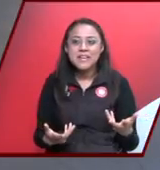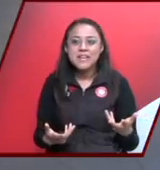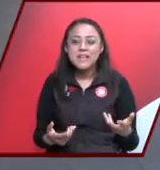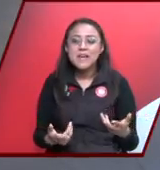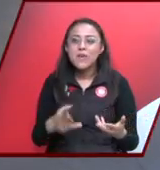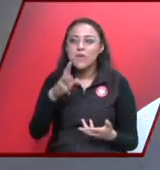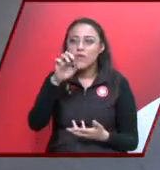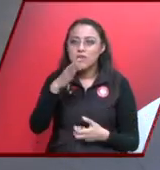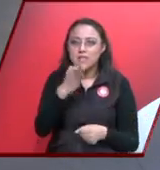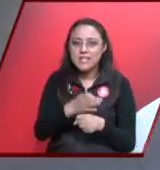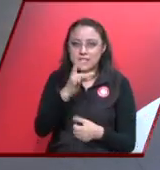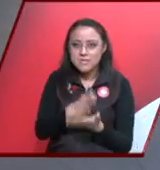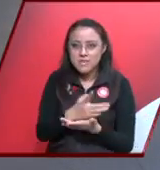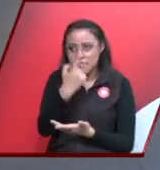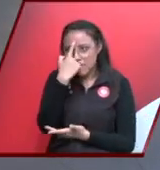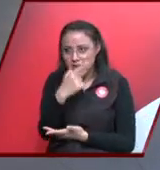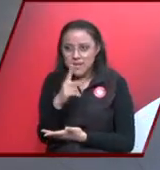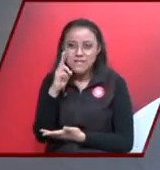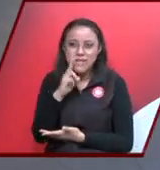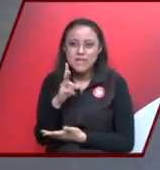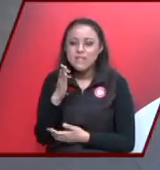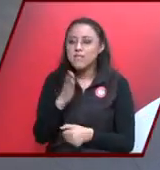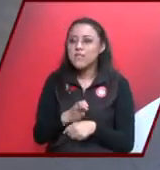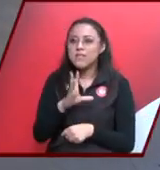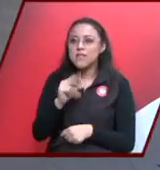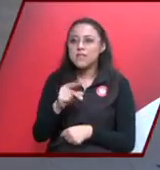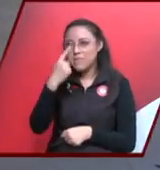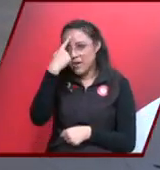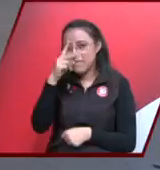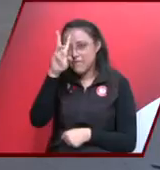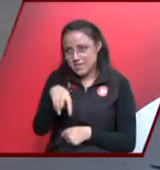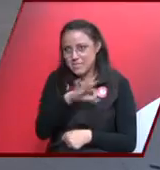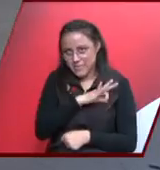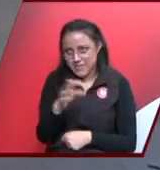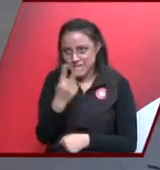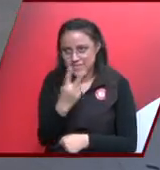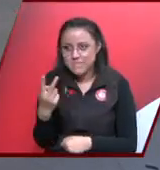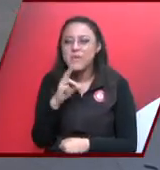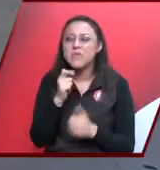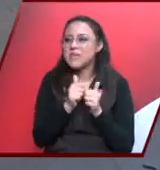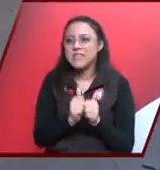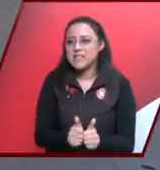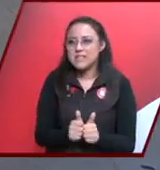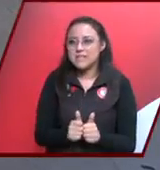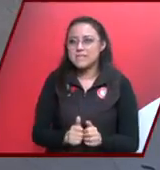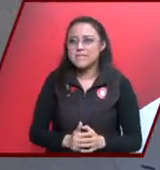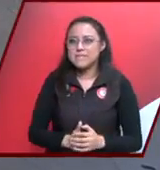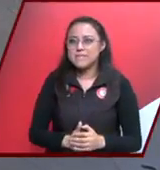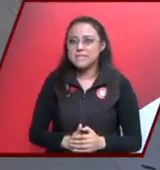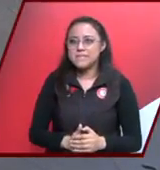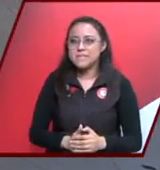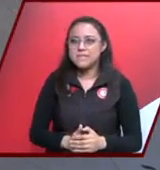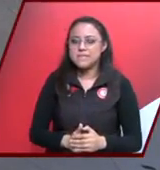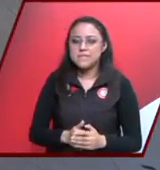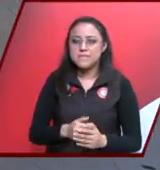O sea, ¿lo trajiste nada más para torear al prójimo? No, señor, nada más para ver que sí se podía. Ahí déjalo. Ahí se queda.